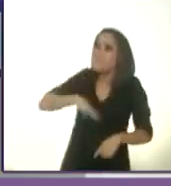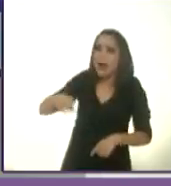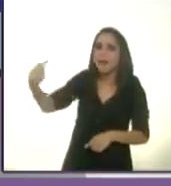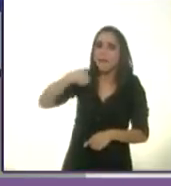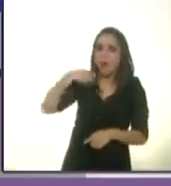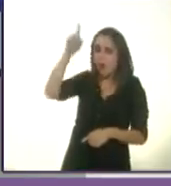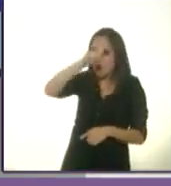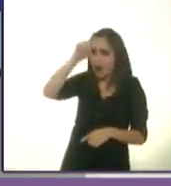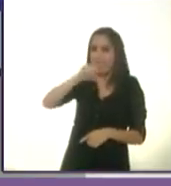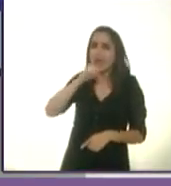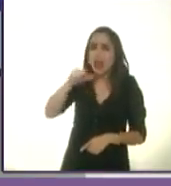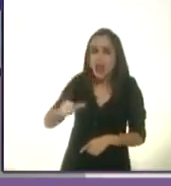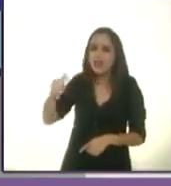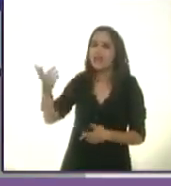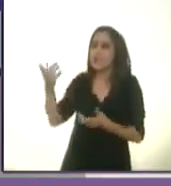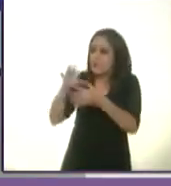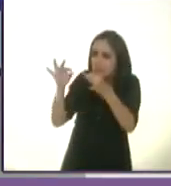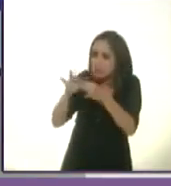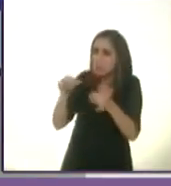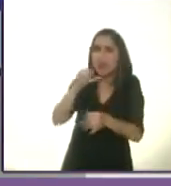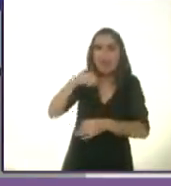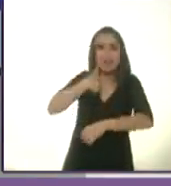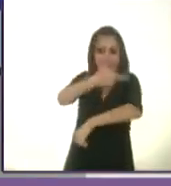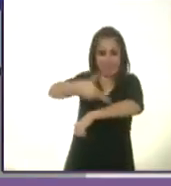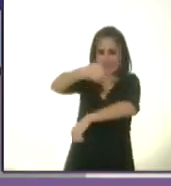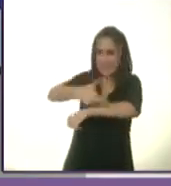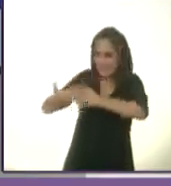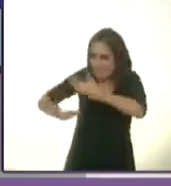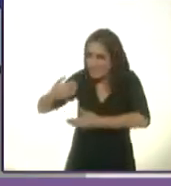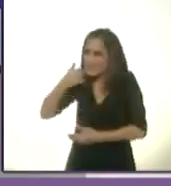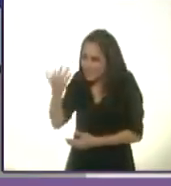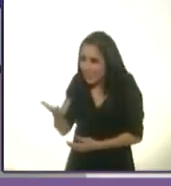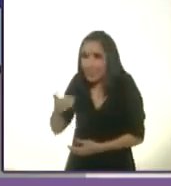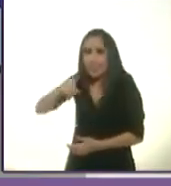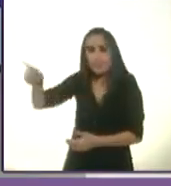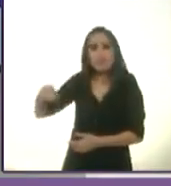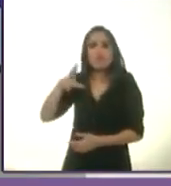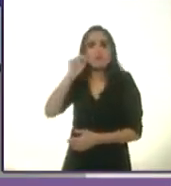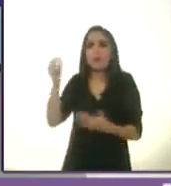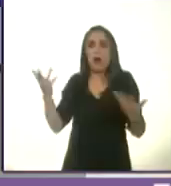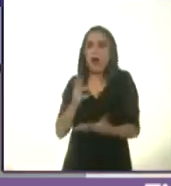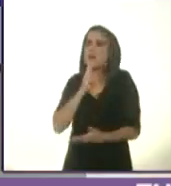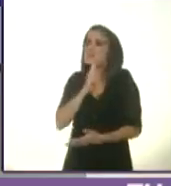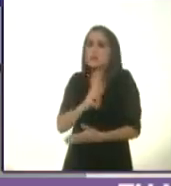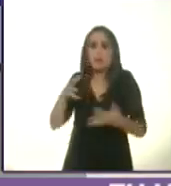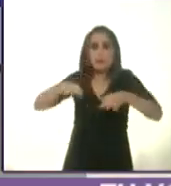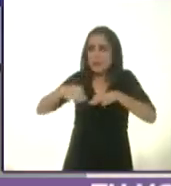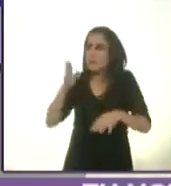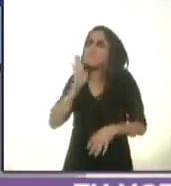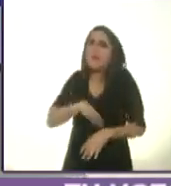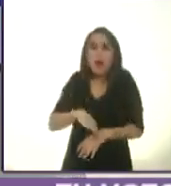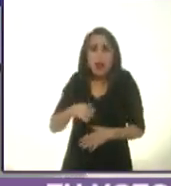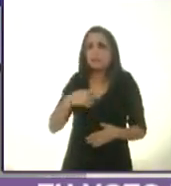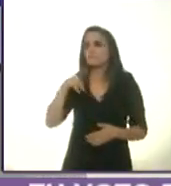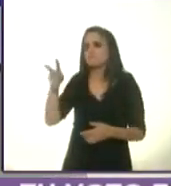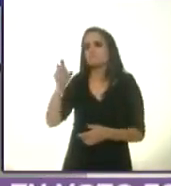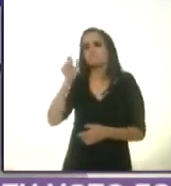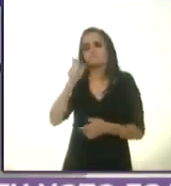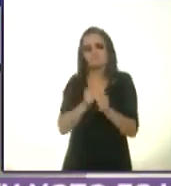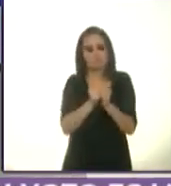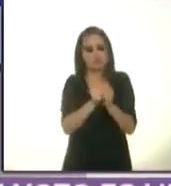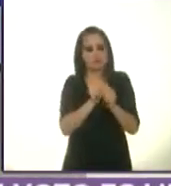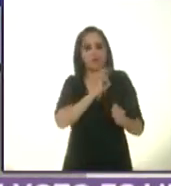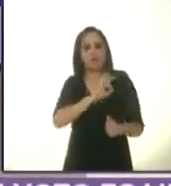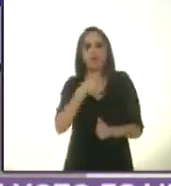resuelvan adecuadamente cualquier trámite o servicio o sobrepasen también sus funciones administrativas pero hay que decir también que